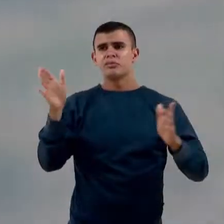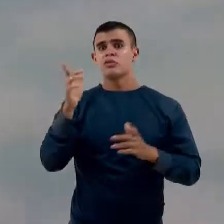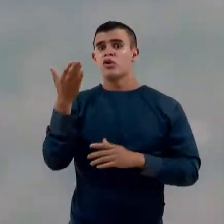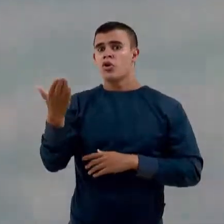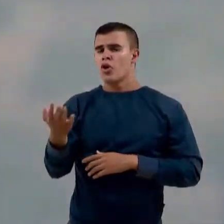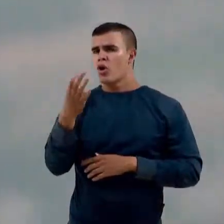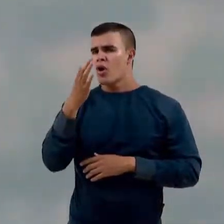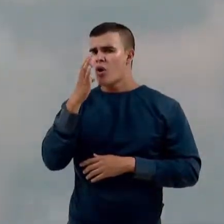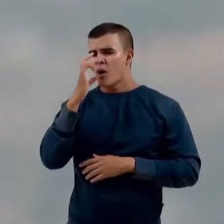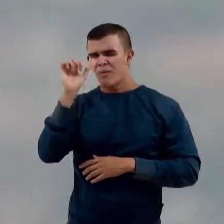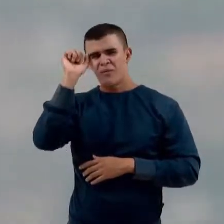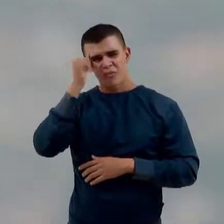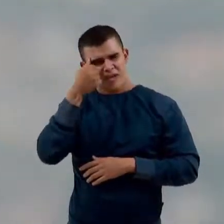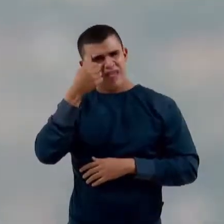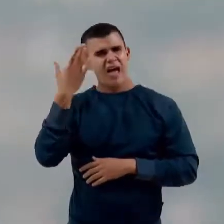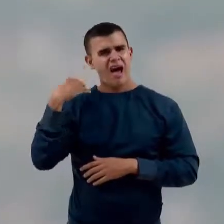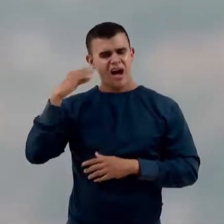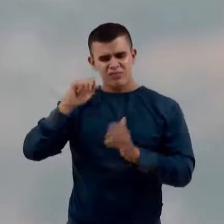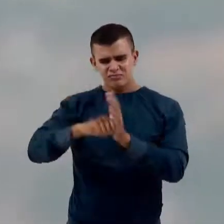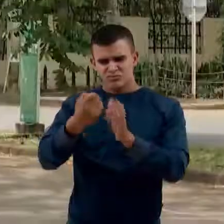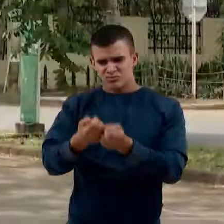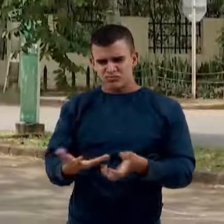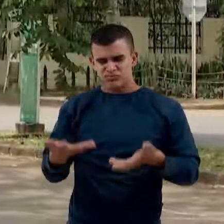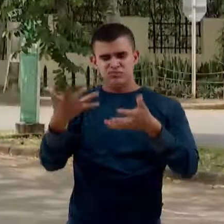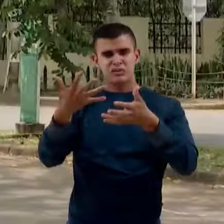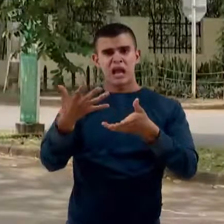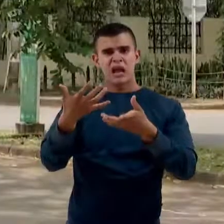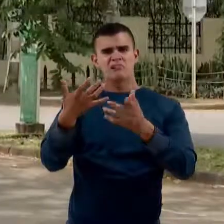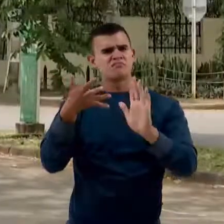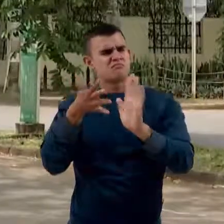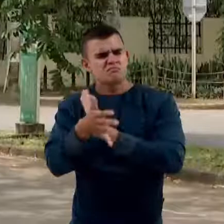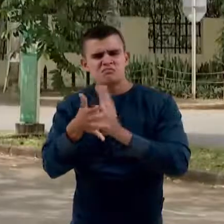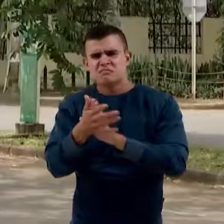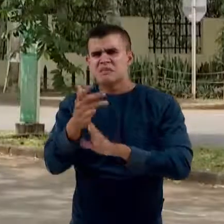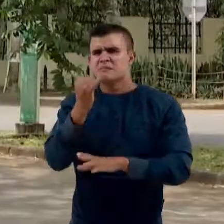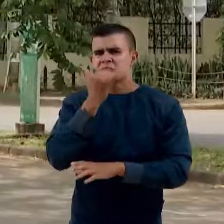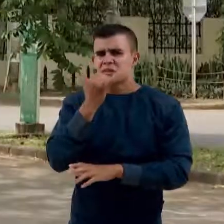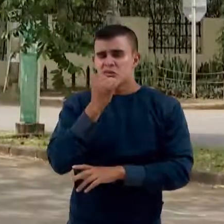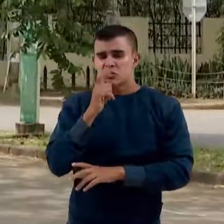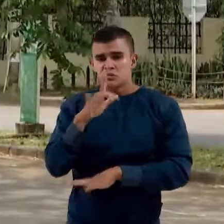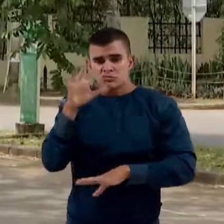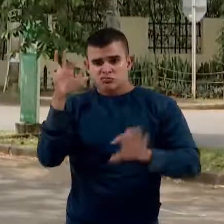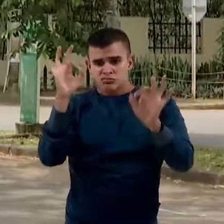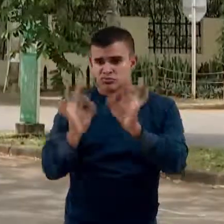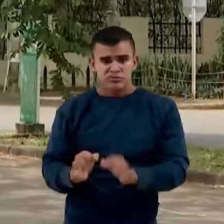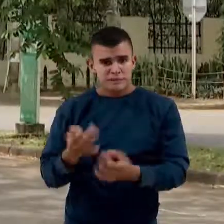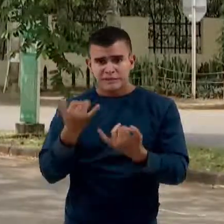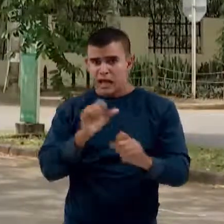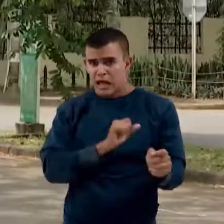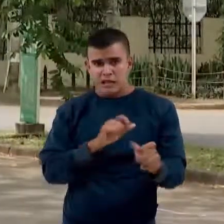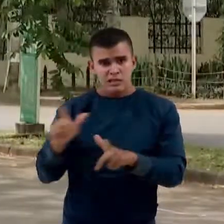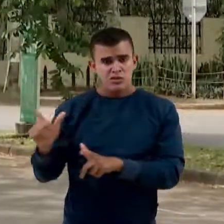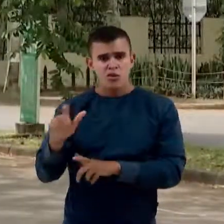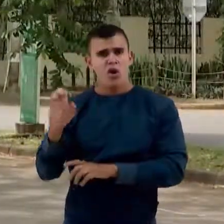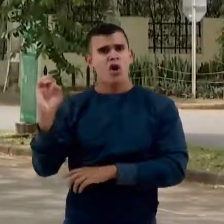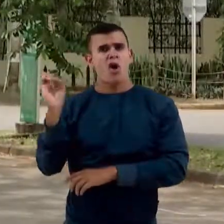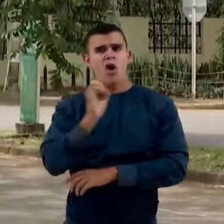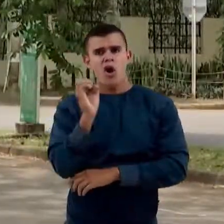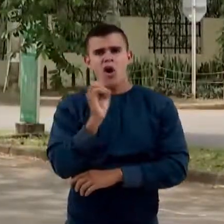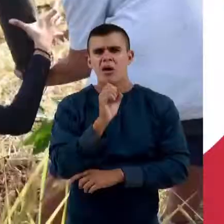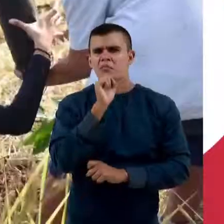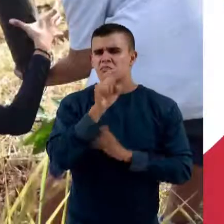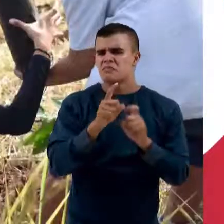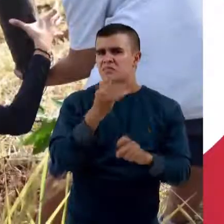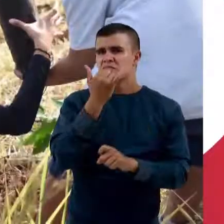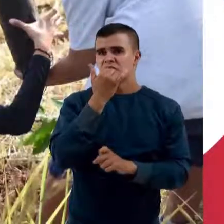labora han participado en las diversas siembras. Sí me he enterado de la campaña que hay y chévere poder apoyar